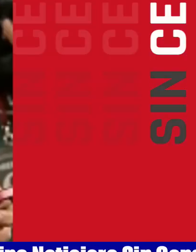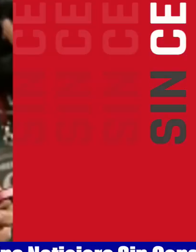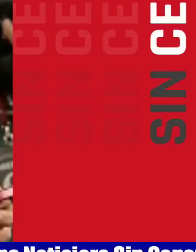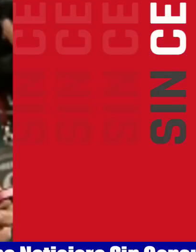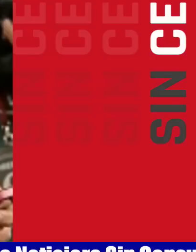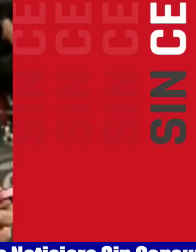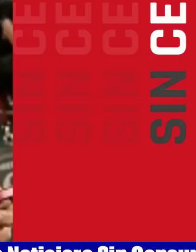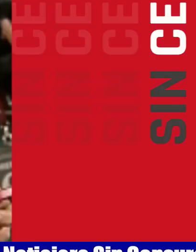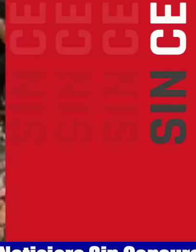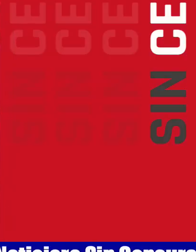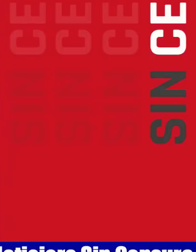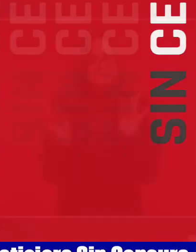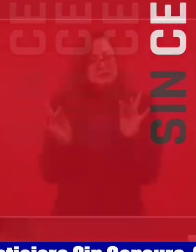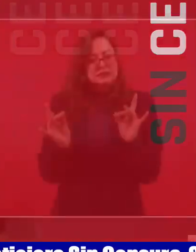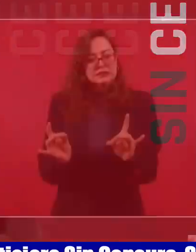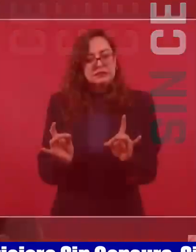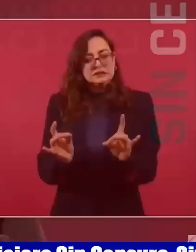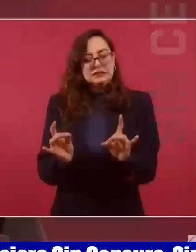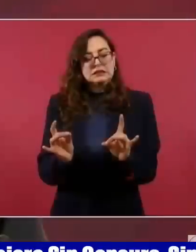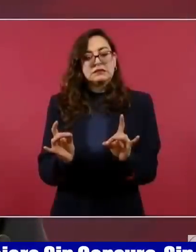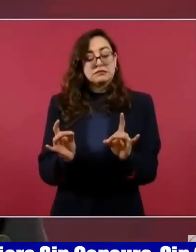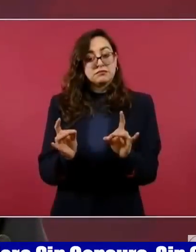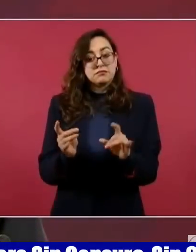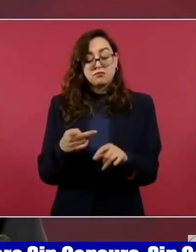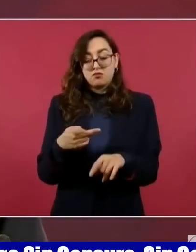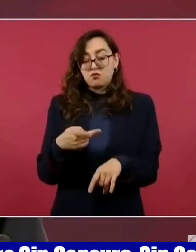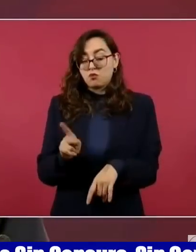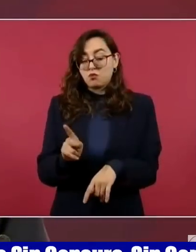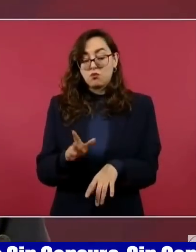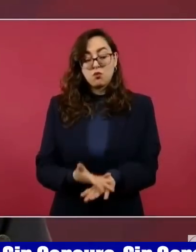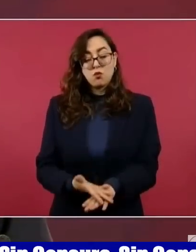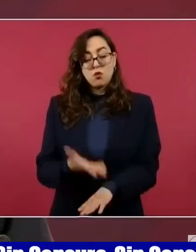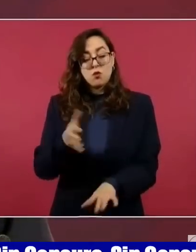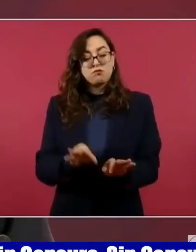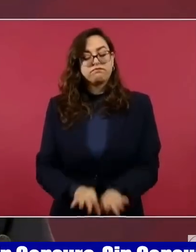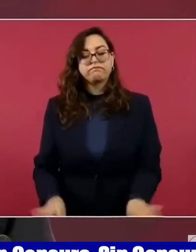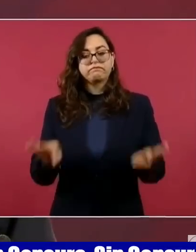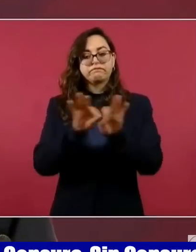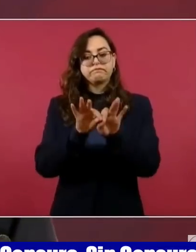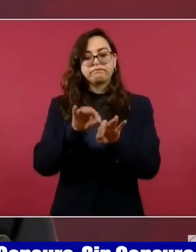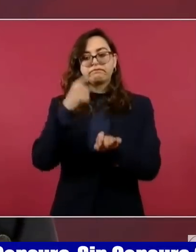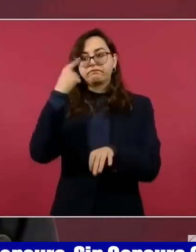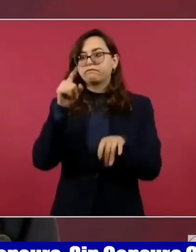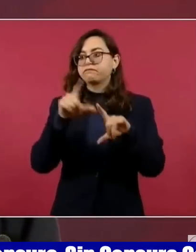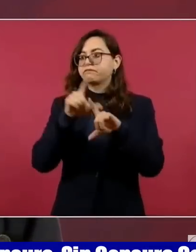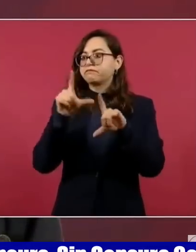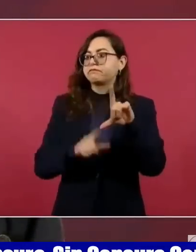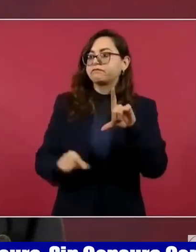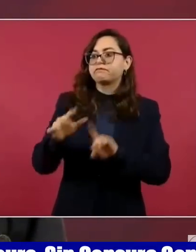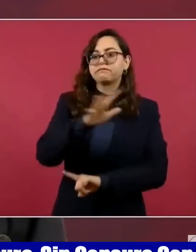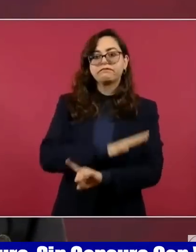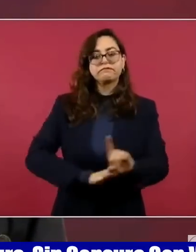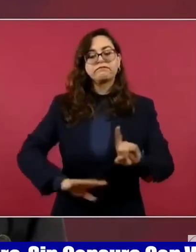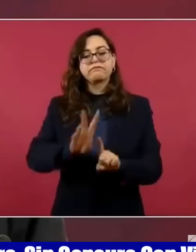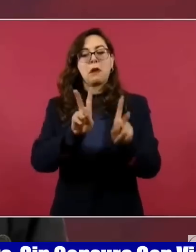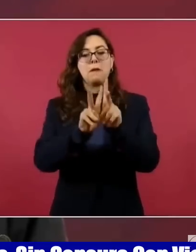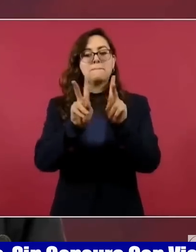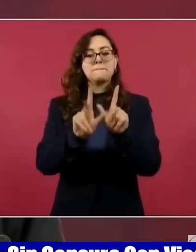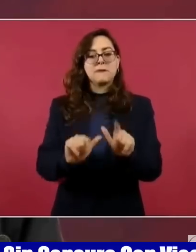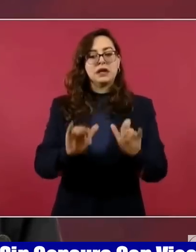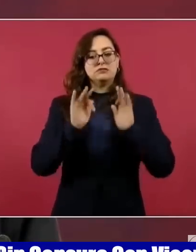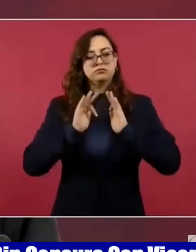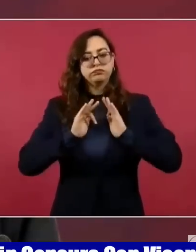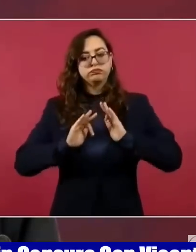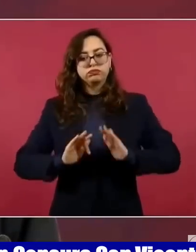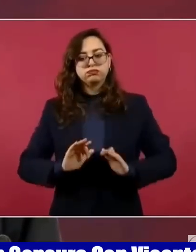y que cada que hay una injusticia así, pues no le gusta porque es politiquería, porque por lo general los que acusan